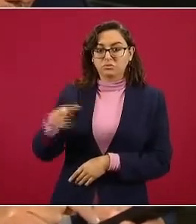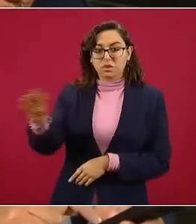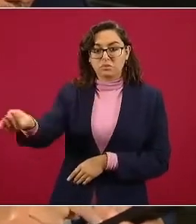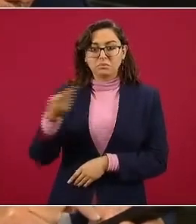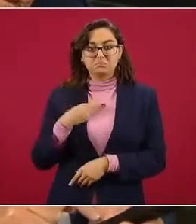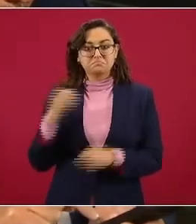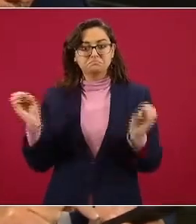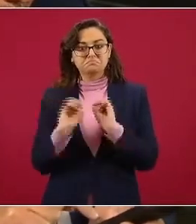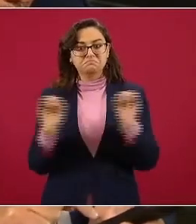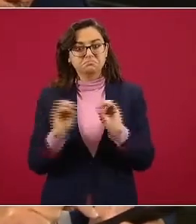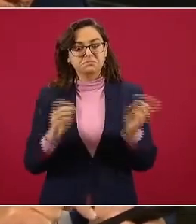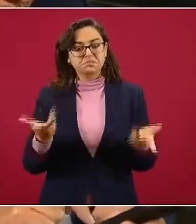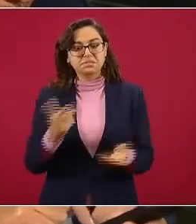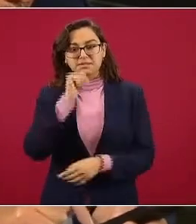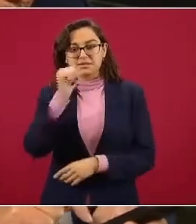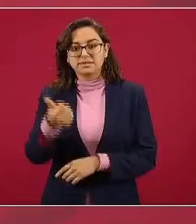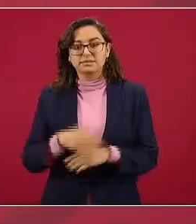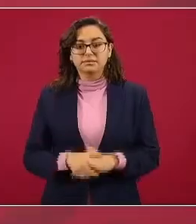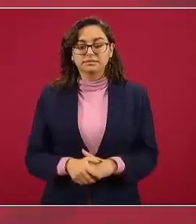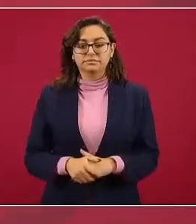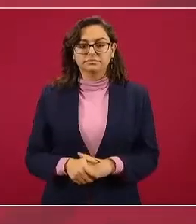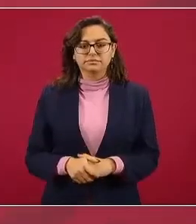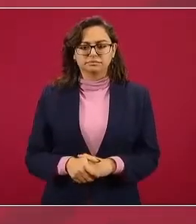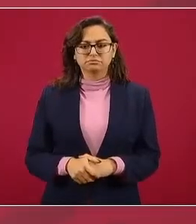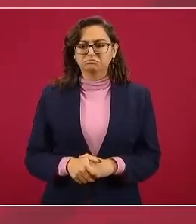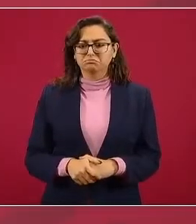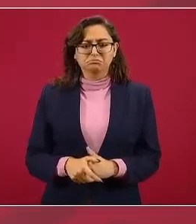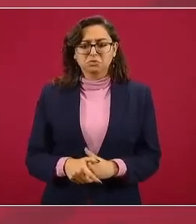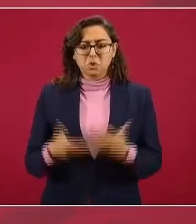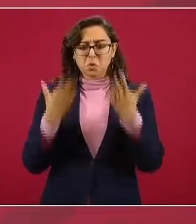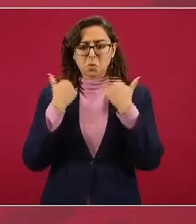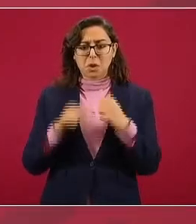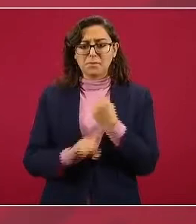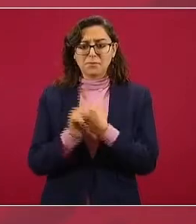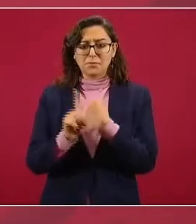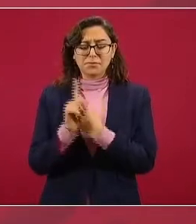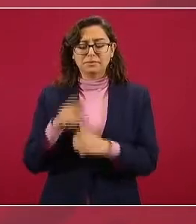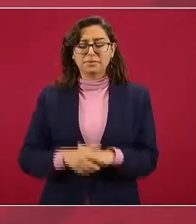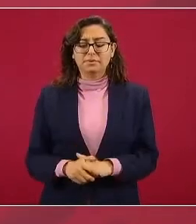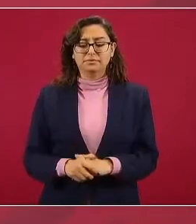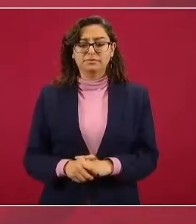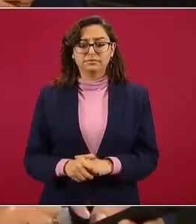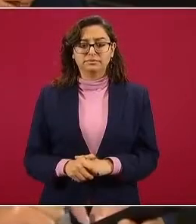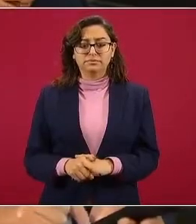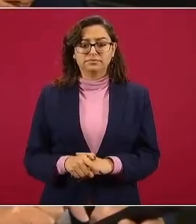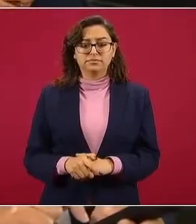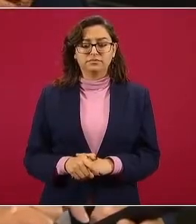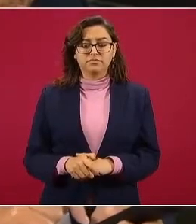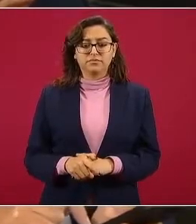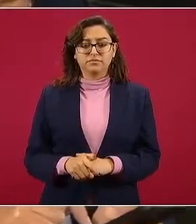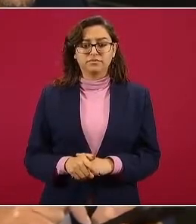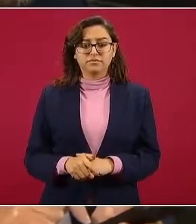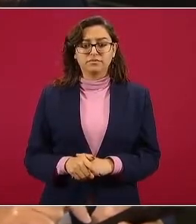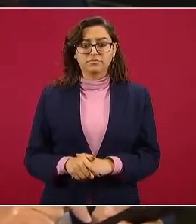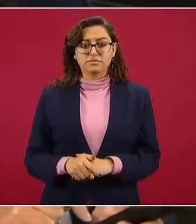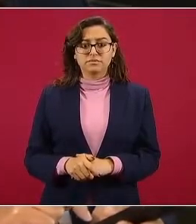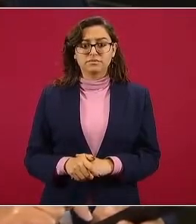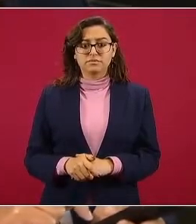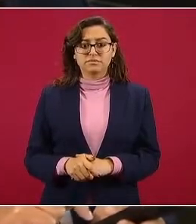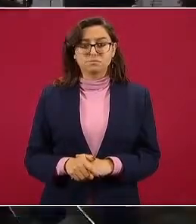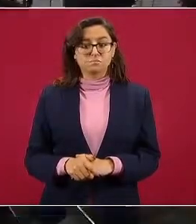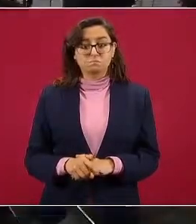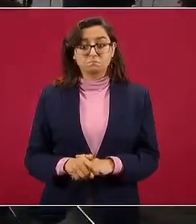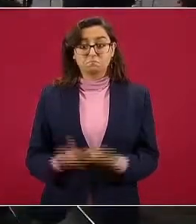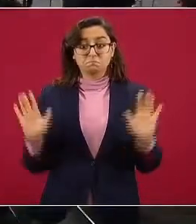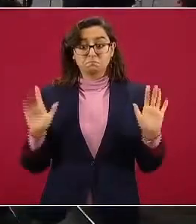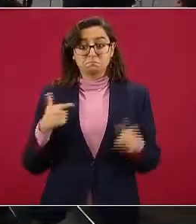no han respondido. Sí, no tenemos ningún problema. De la agenda del entonces cónsul. No